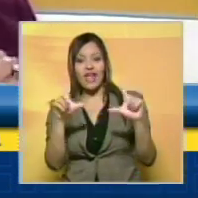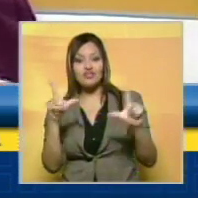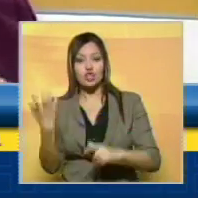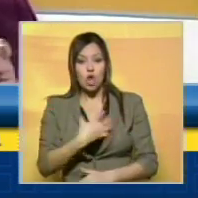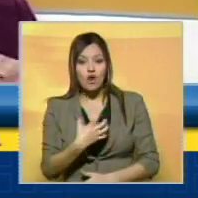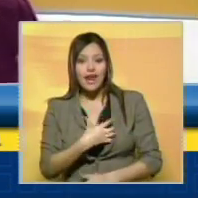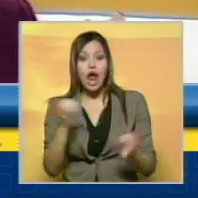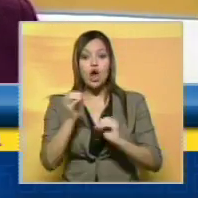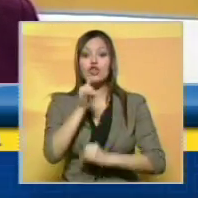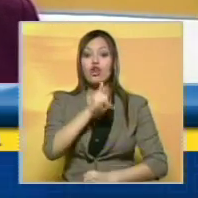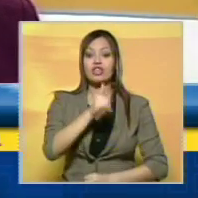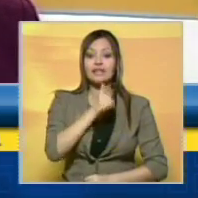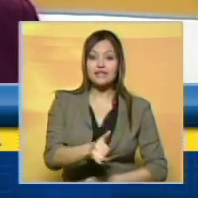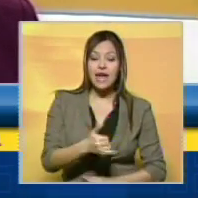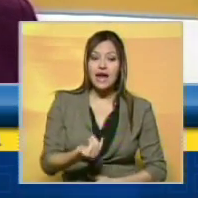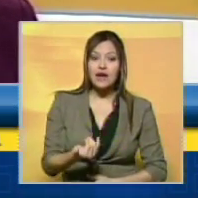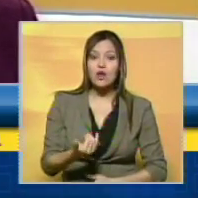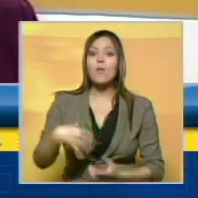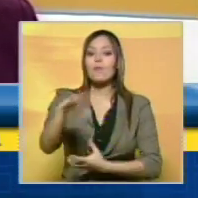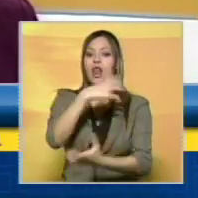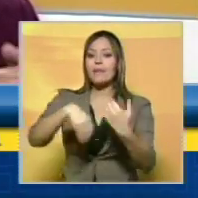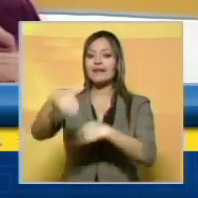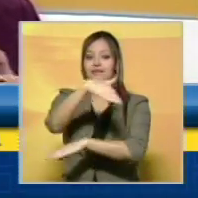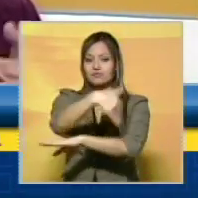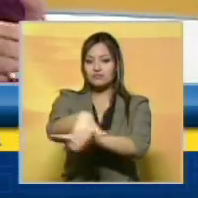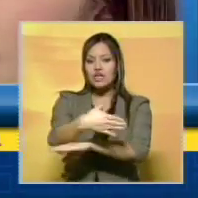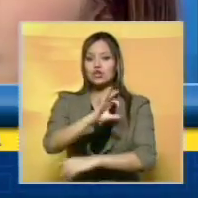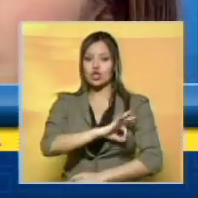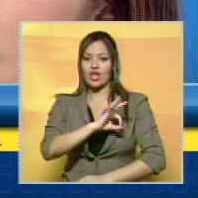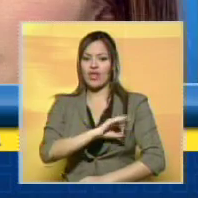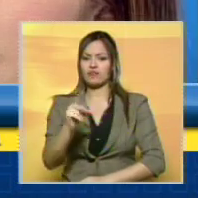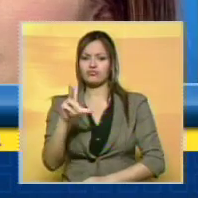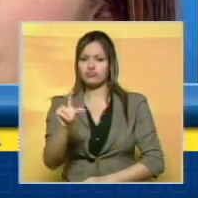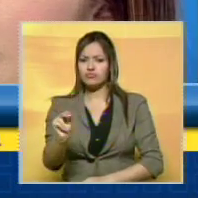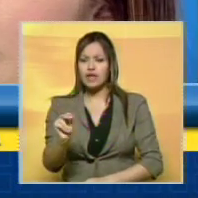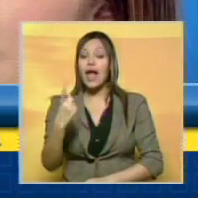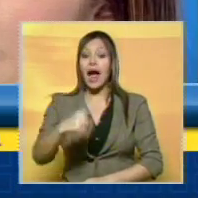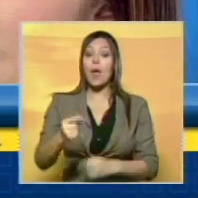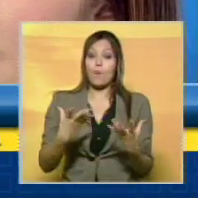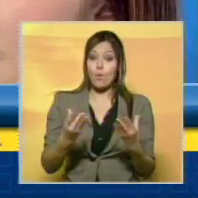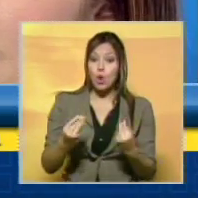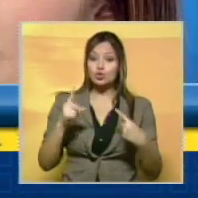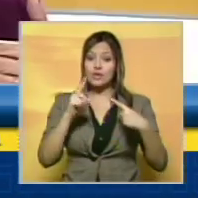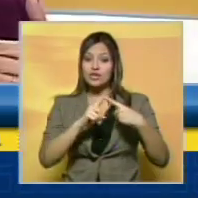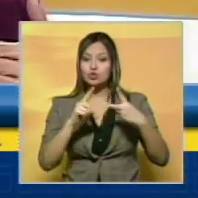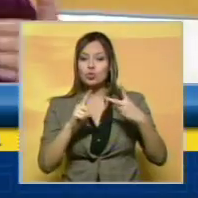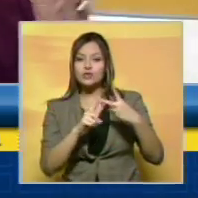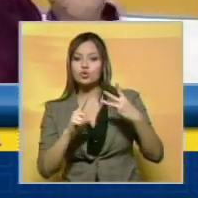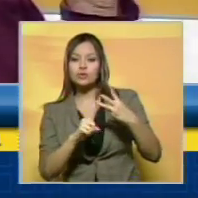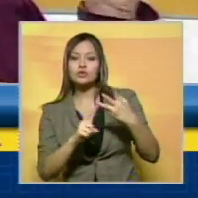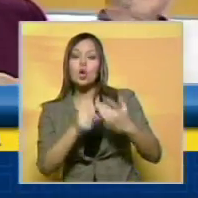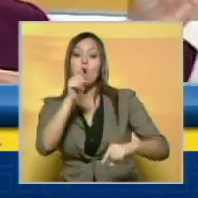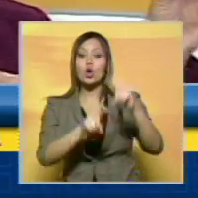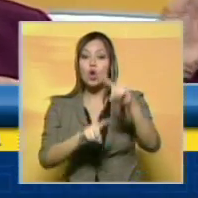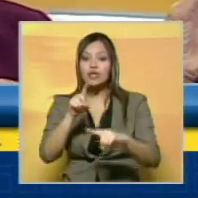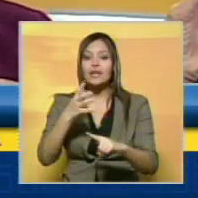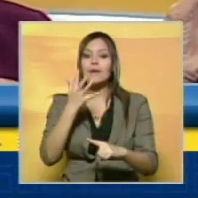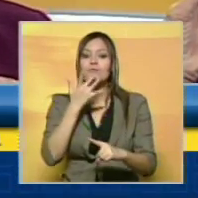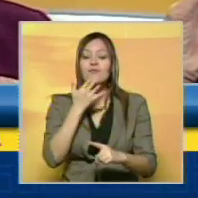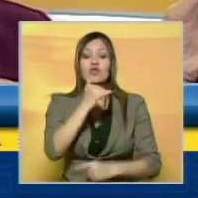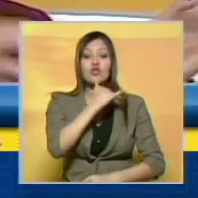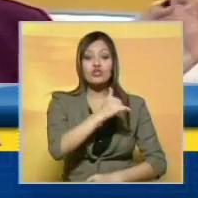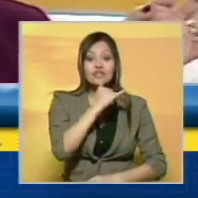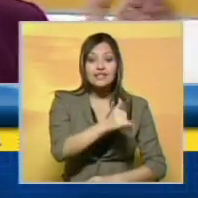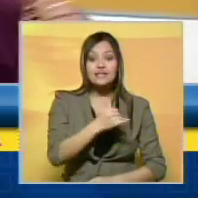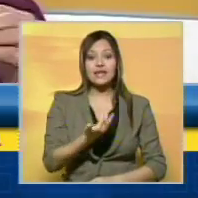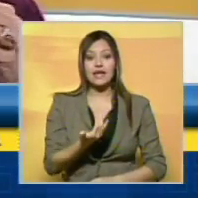en noticieros, por ejemplo, y la violencia en la sociedad. ¿Por qué? Porque hay una serie de mediaciones entre el contenido violento